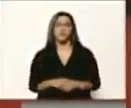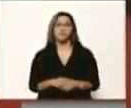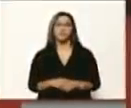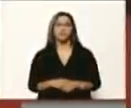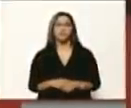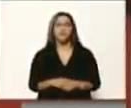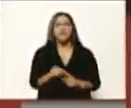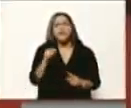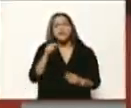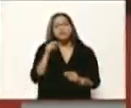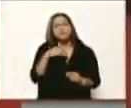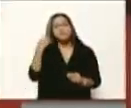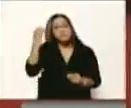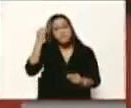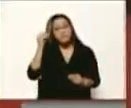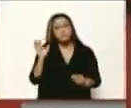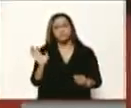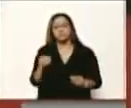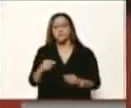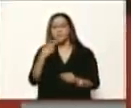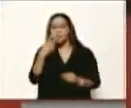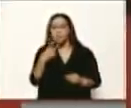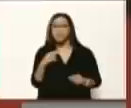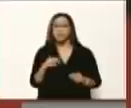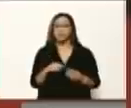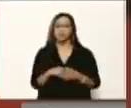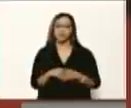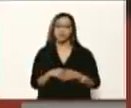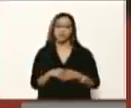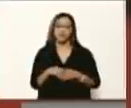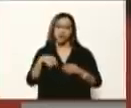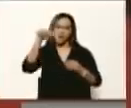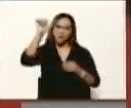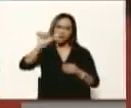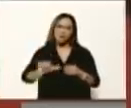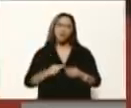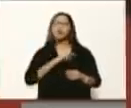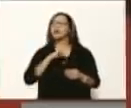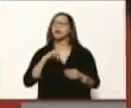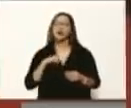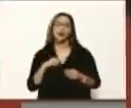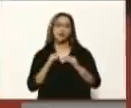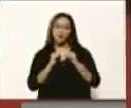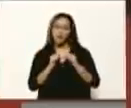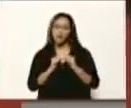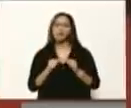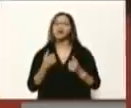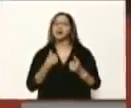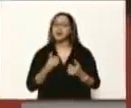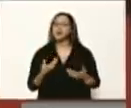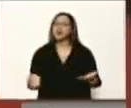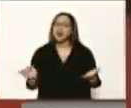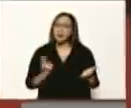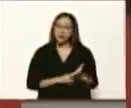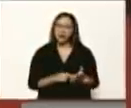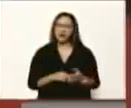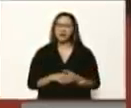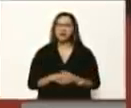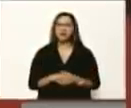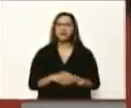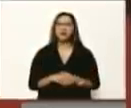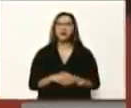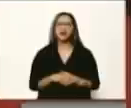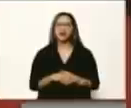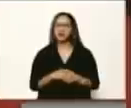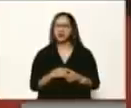Si usted siente que era que lo estaban viendo, lo estaban observando, pues. Y nosotros seguiremos tomando. Yo insisto,